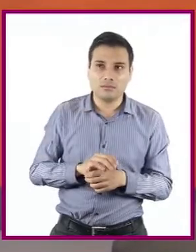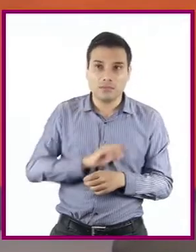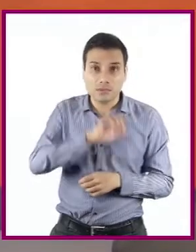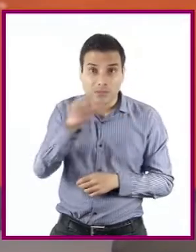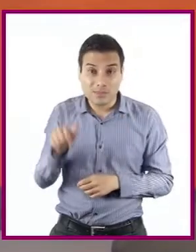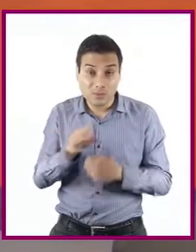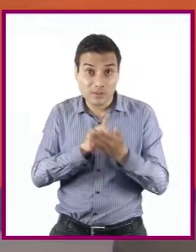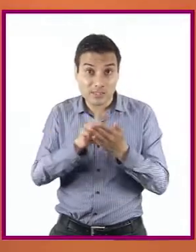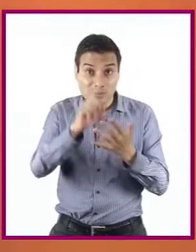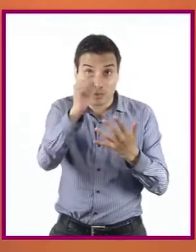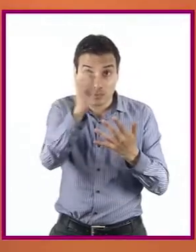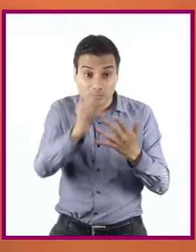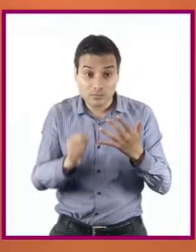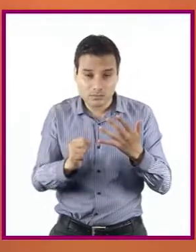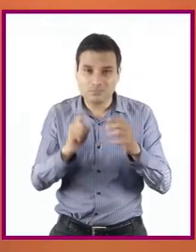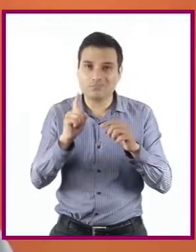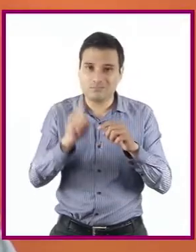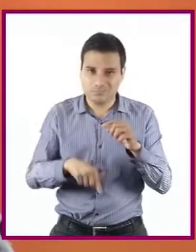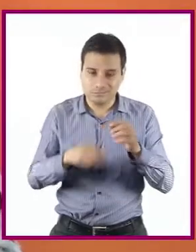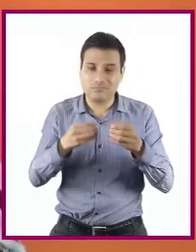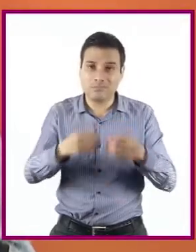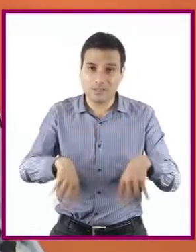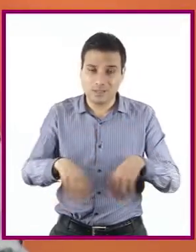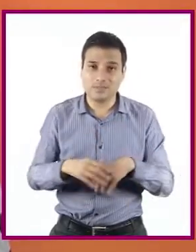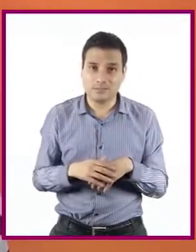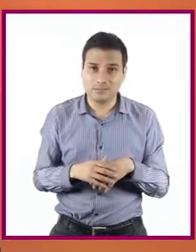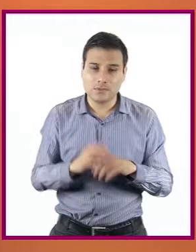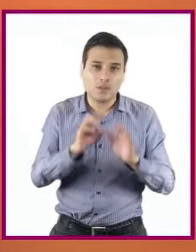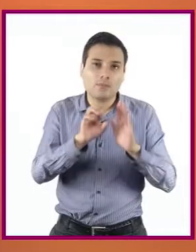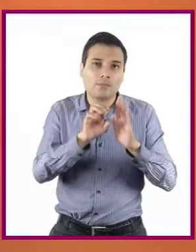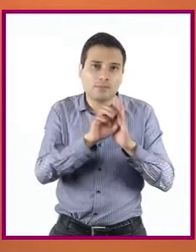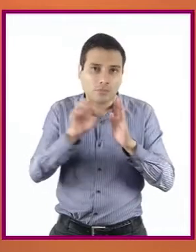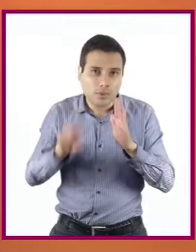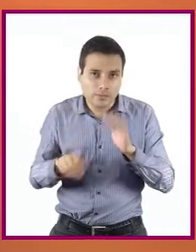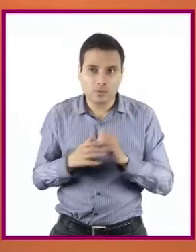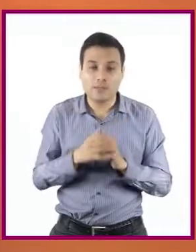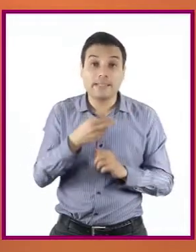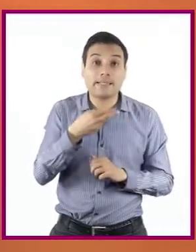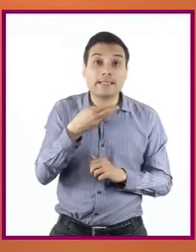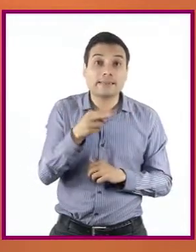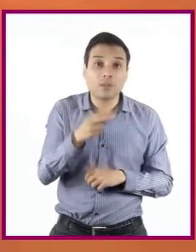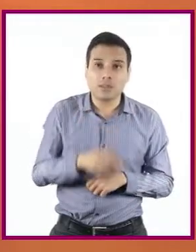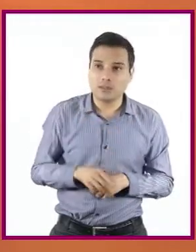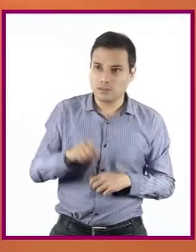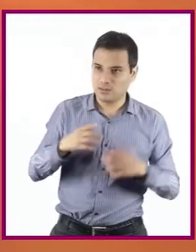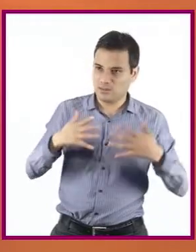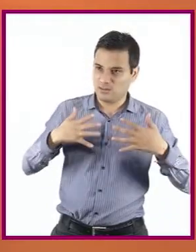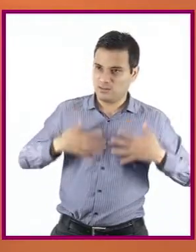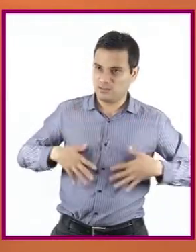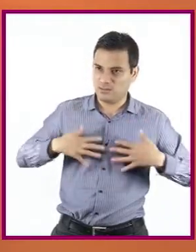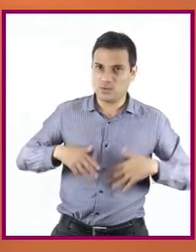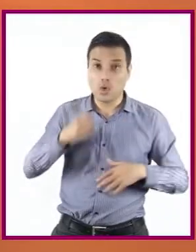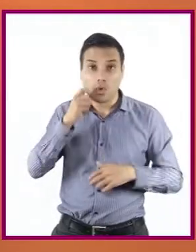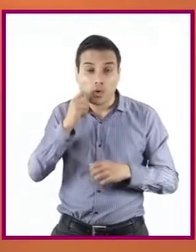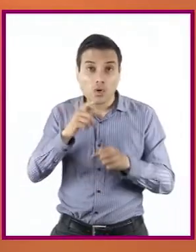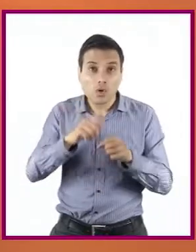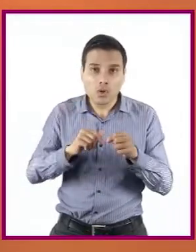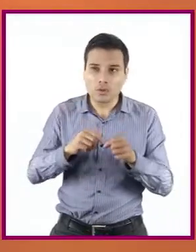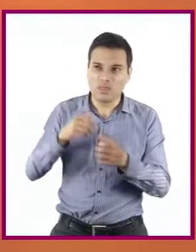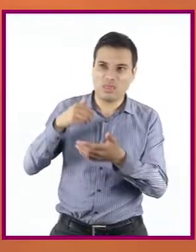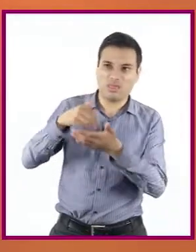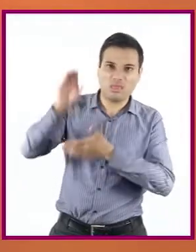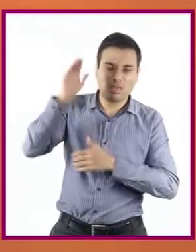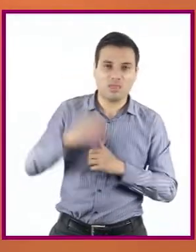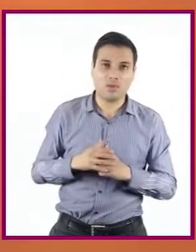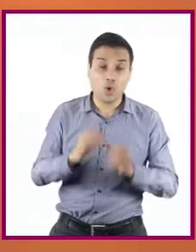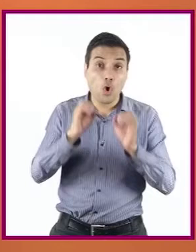de manera distinta. Se cometen actos como expulsar a alguien de un restaurante por su vestimenta o su color de piel, agredir a la